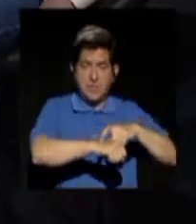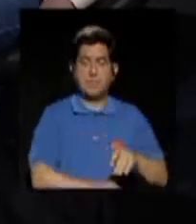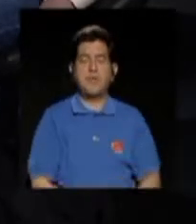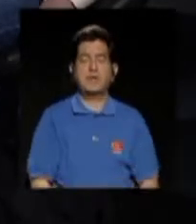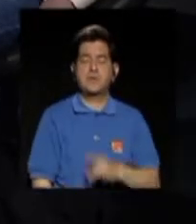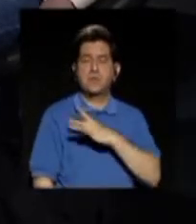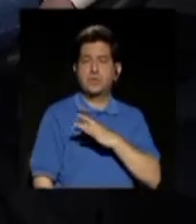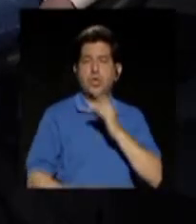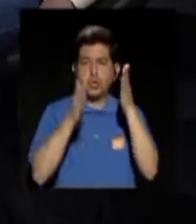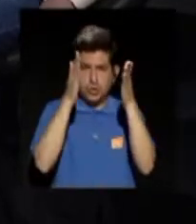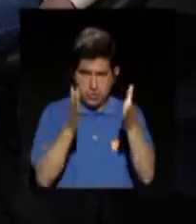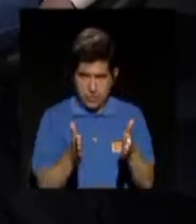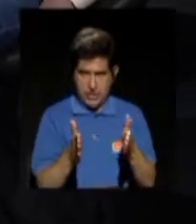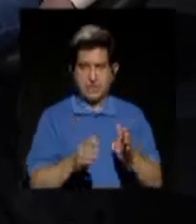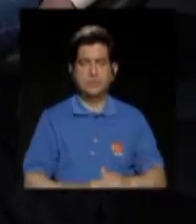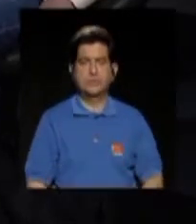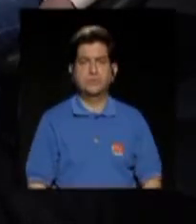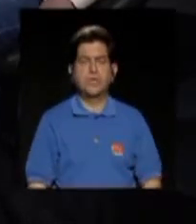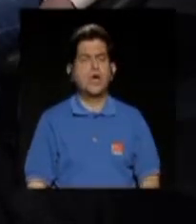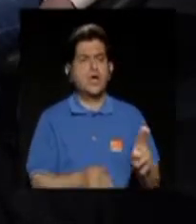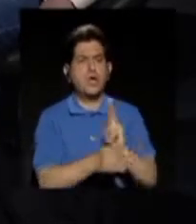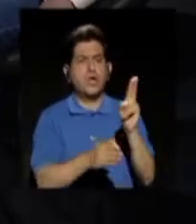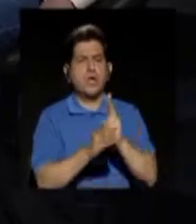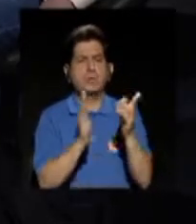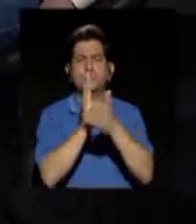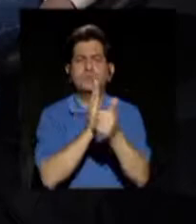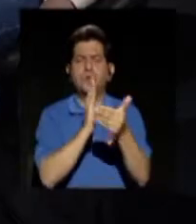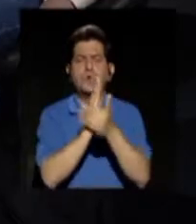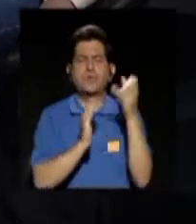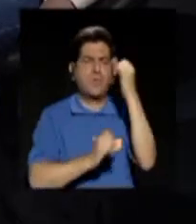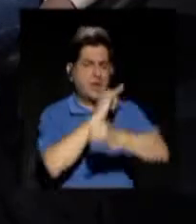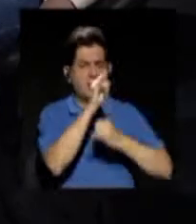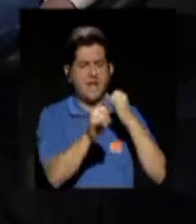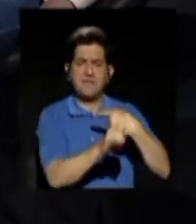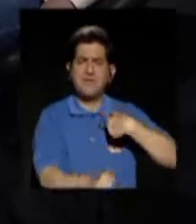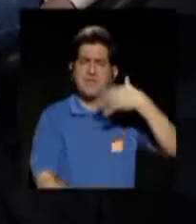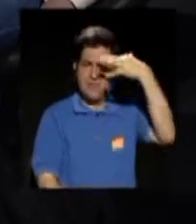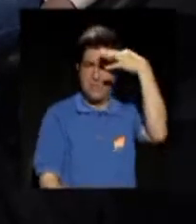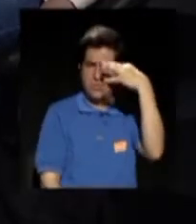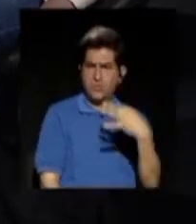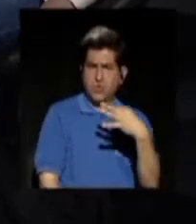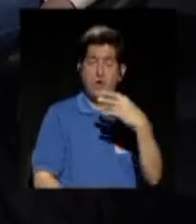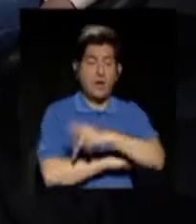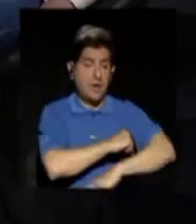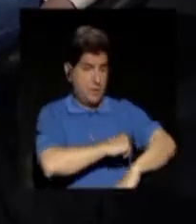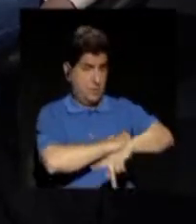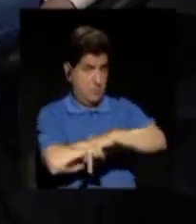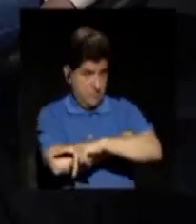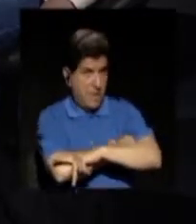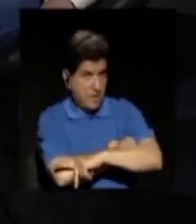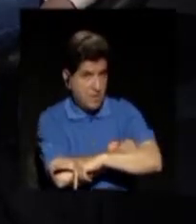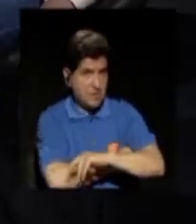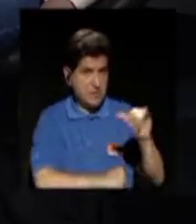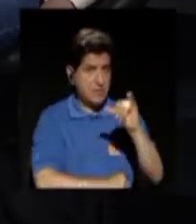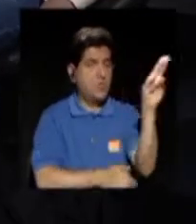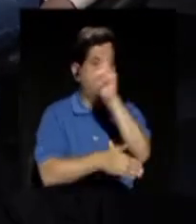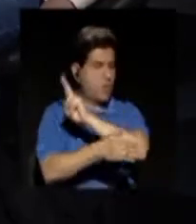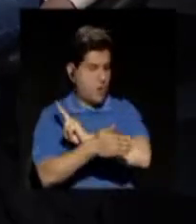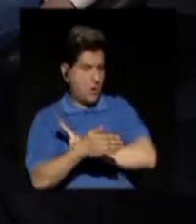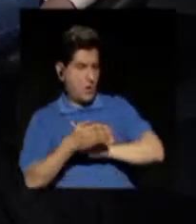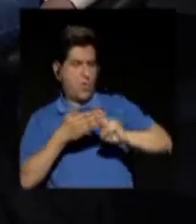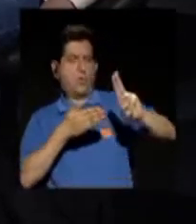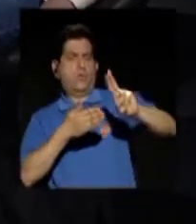chilenos, y este uso de el talento internacional es algo que me parece que el país y la